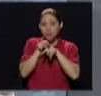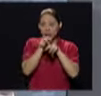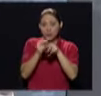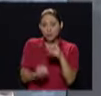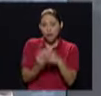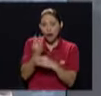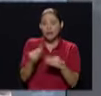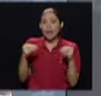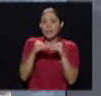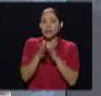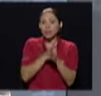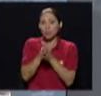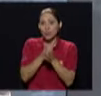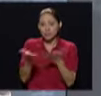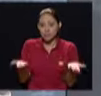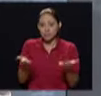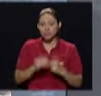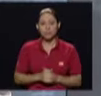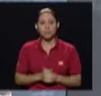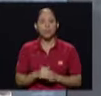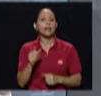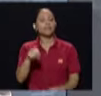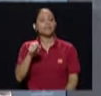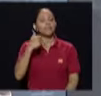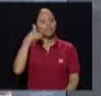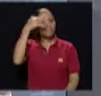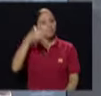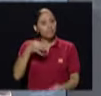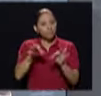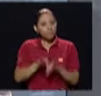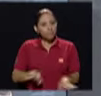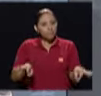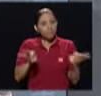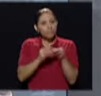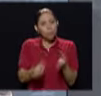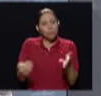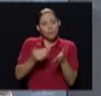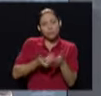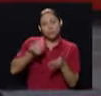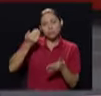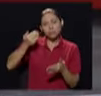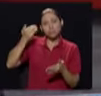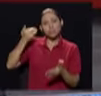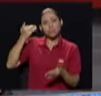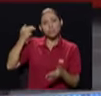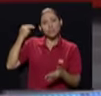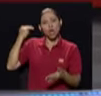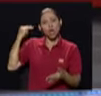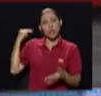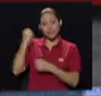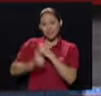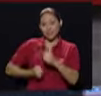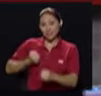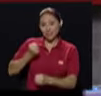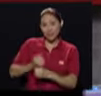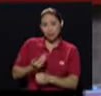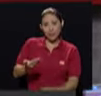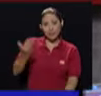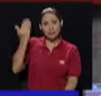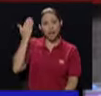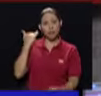útiles. Sí, yo creo que es importante volver un poco a la historia. Antes, en siglos pasados,